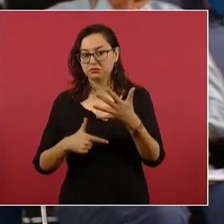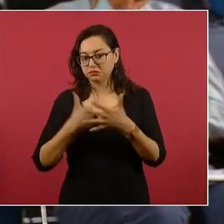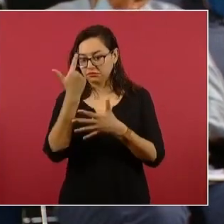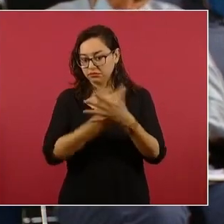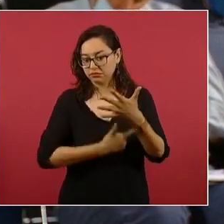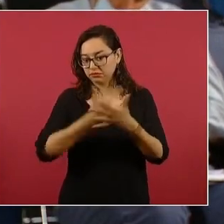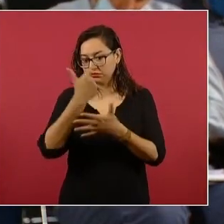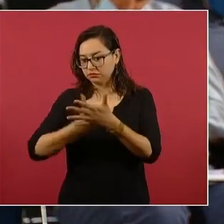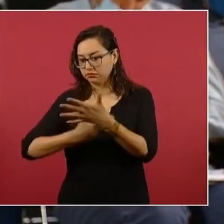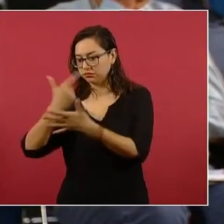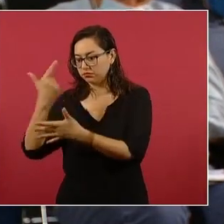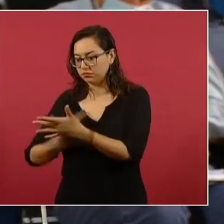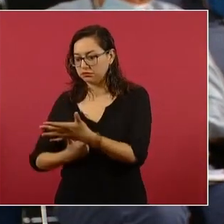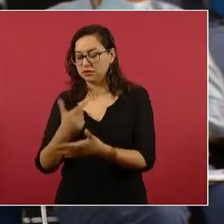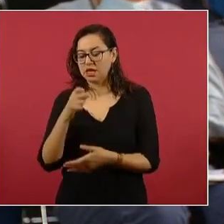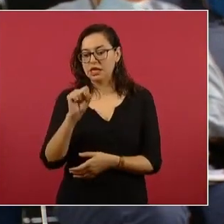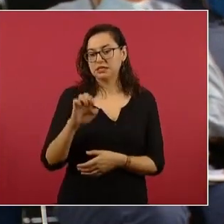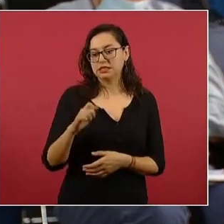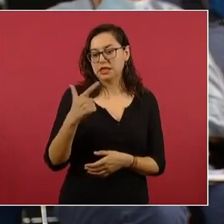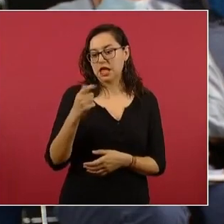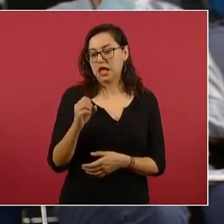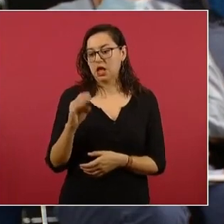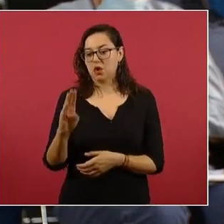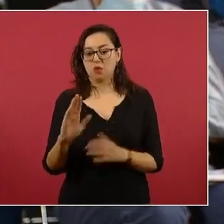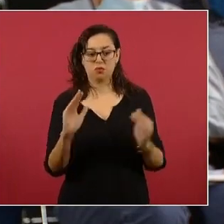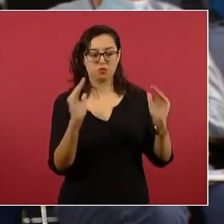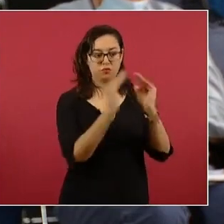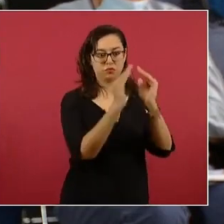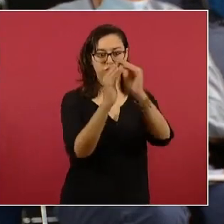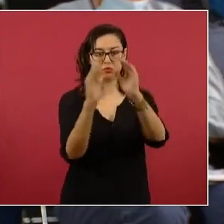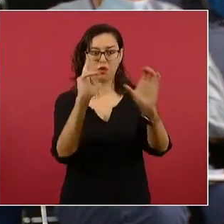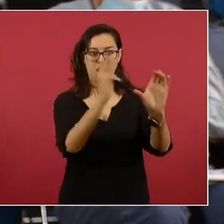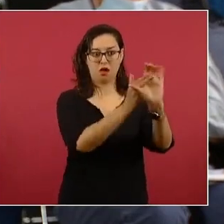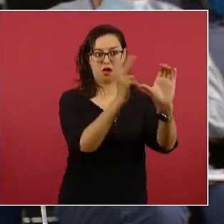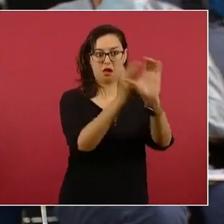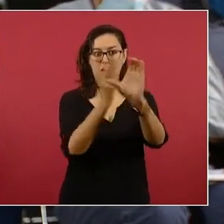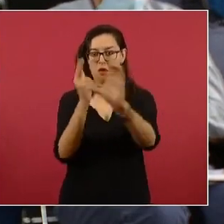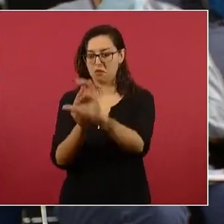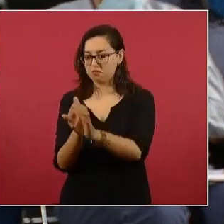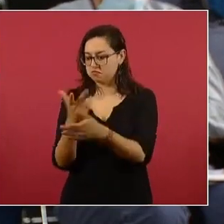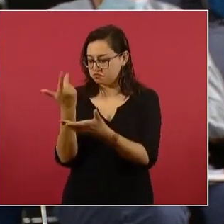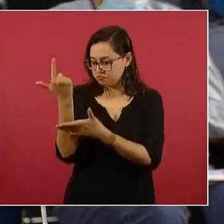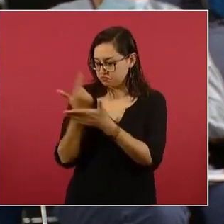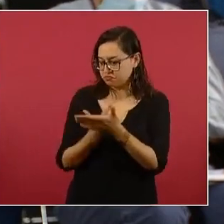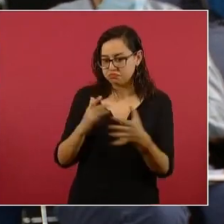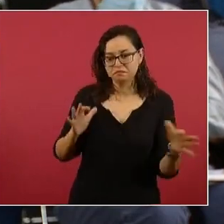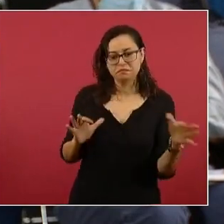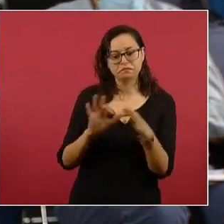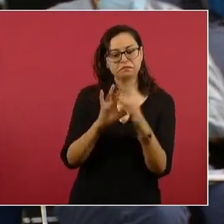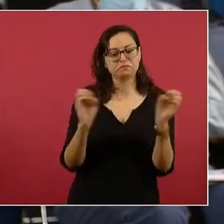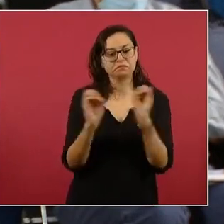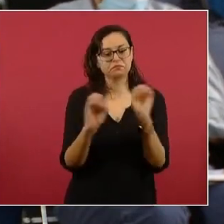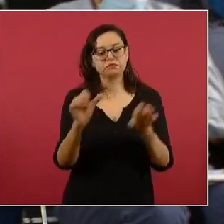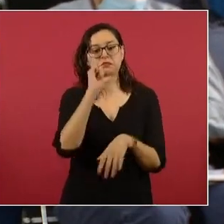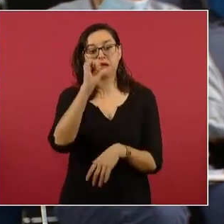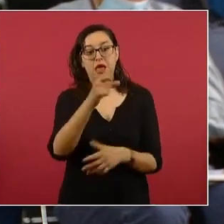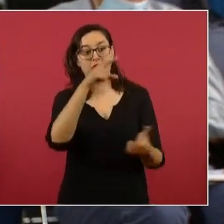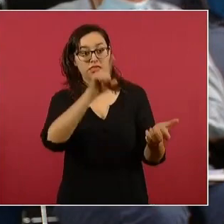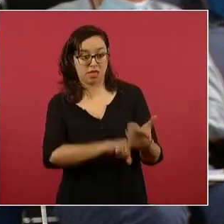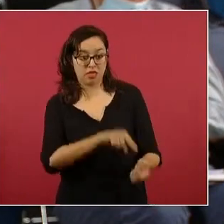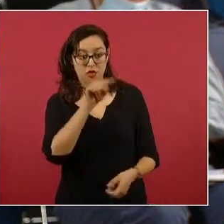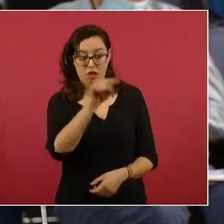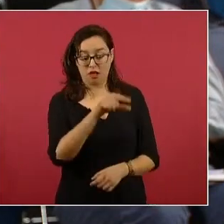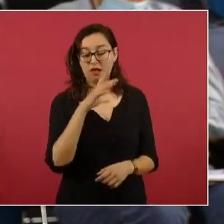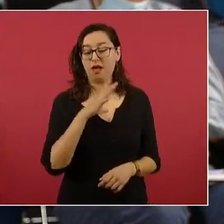que tiene la Secretaría de Gobernación estos refugios, y que todavía hay 21 menores de edad que forman parte o